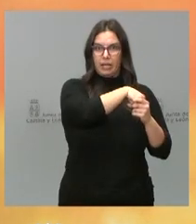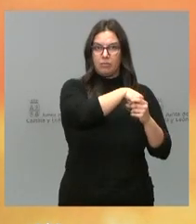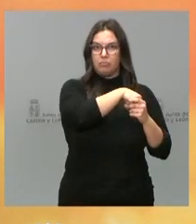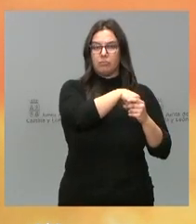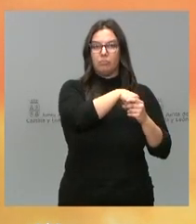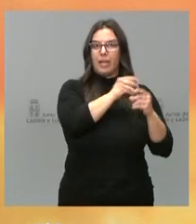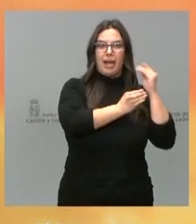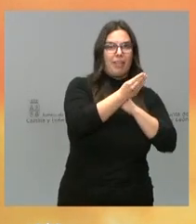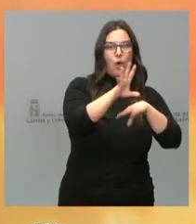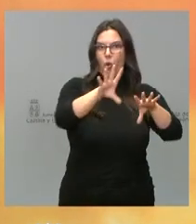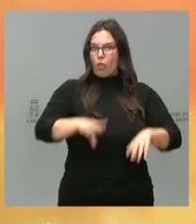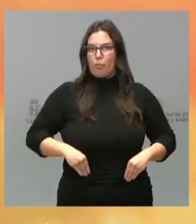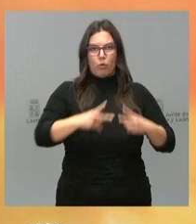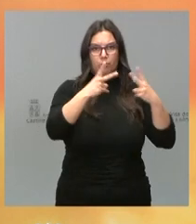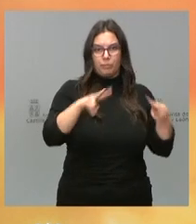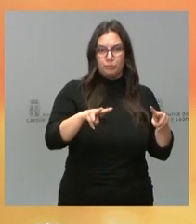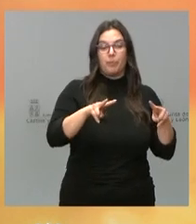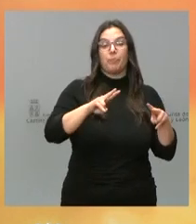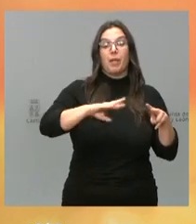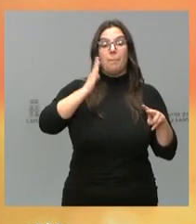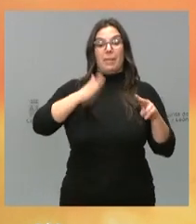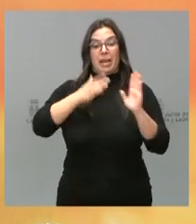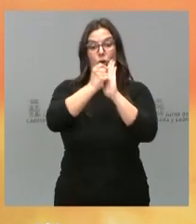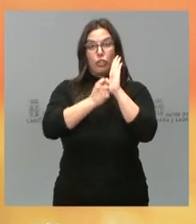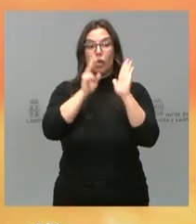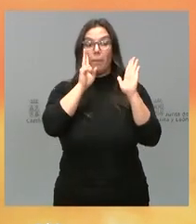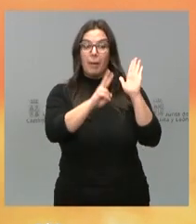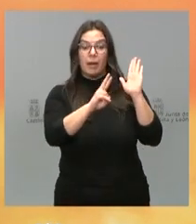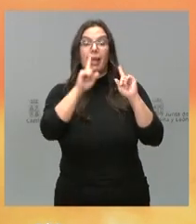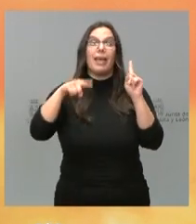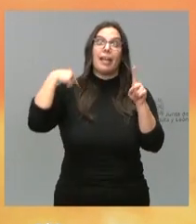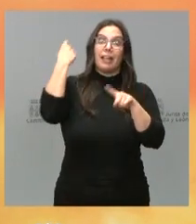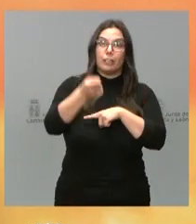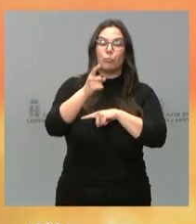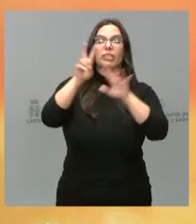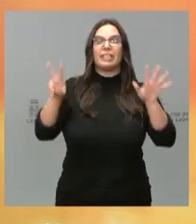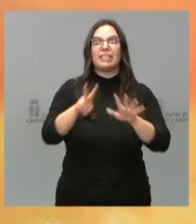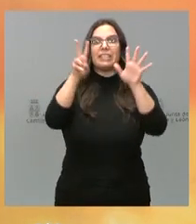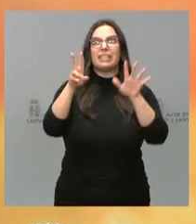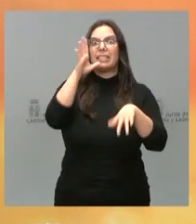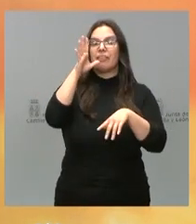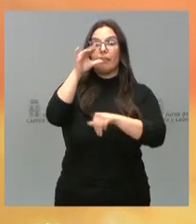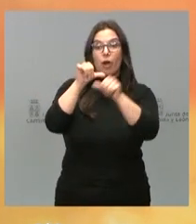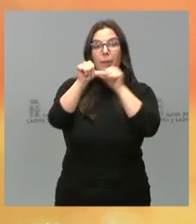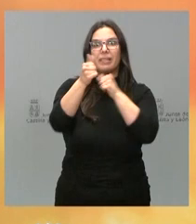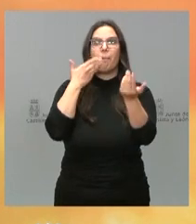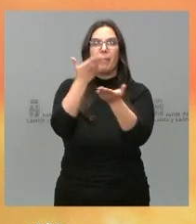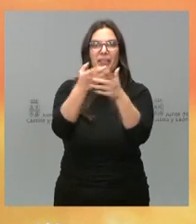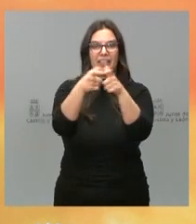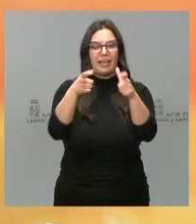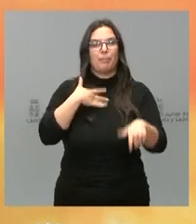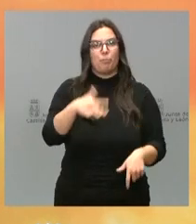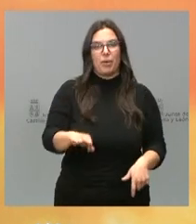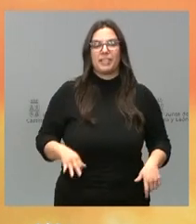adoptados las bases se publicarán mañana y se podrá solicitar esta tarjeta a partir del 7 de febrero